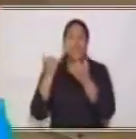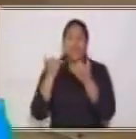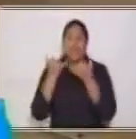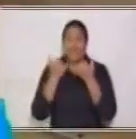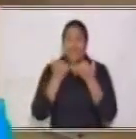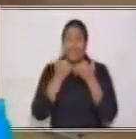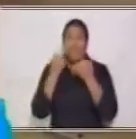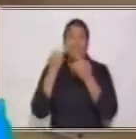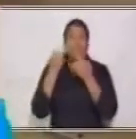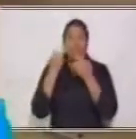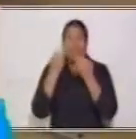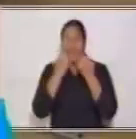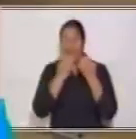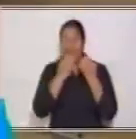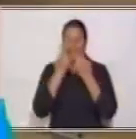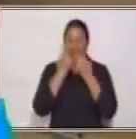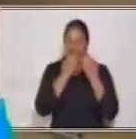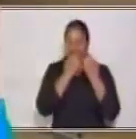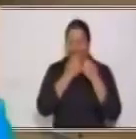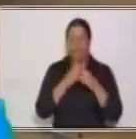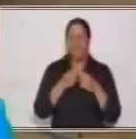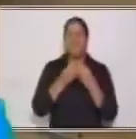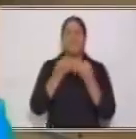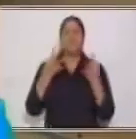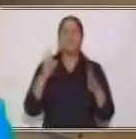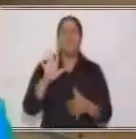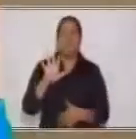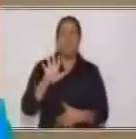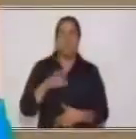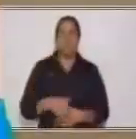Entonces sería el número 5.